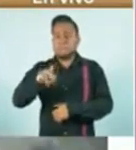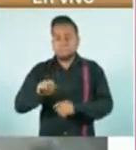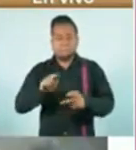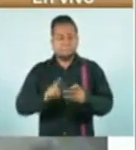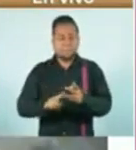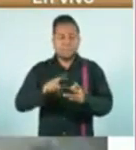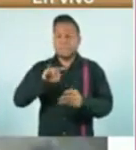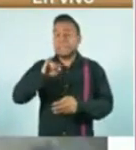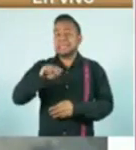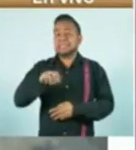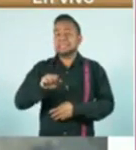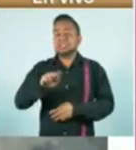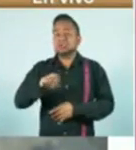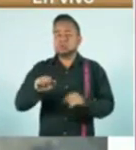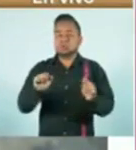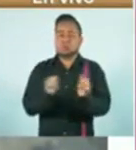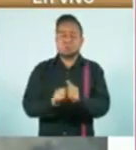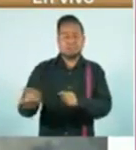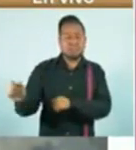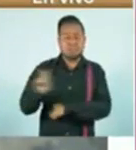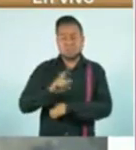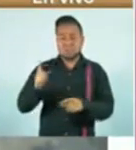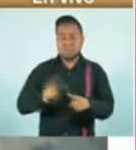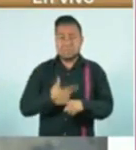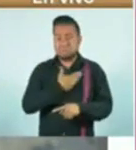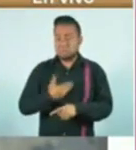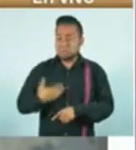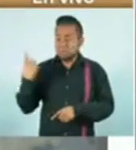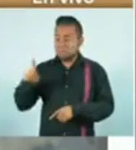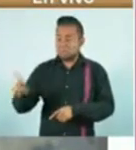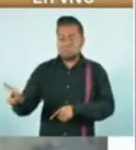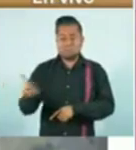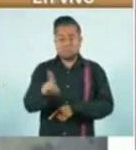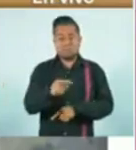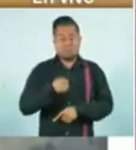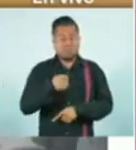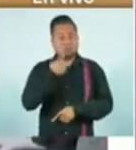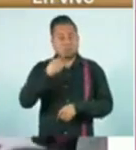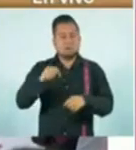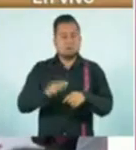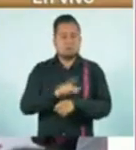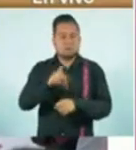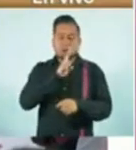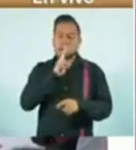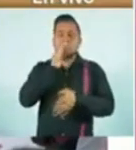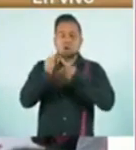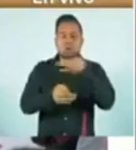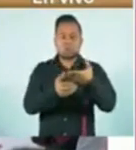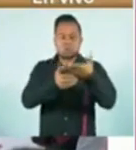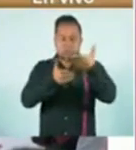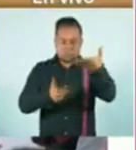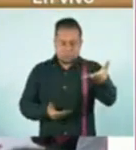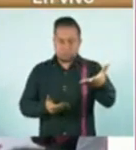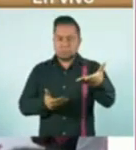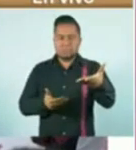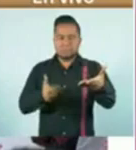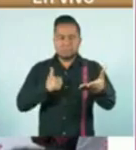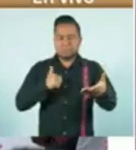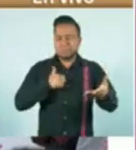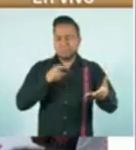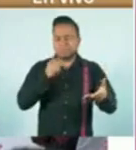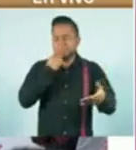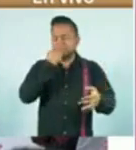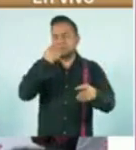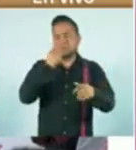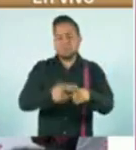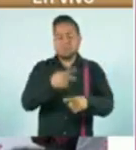son funcionarios de primer nivel enviados por el presidente, y lo digo porque leía una nota ahí, no voy a decir el medio, pero